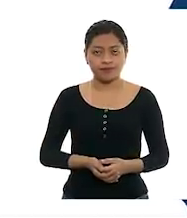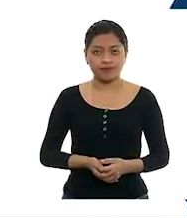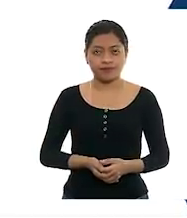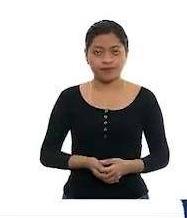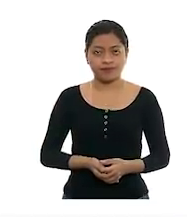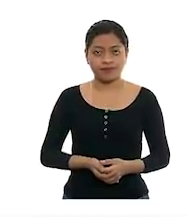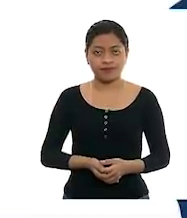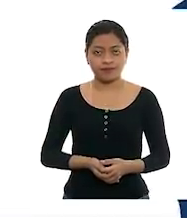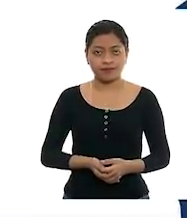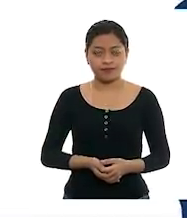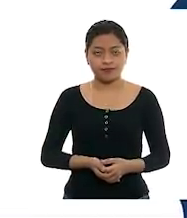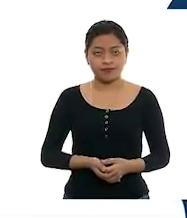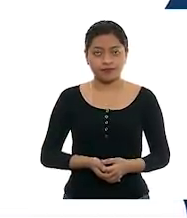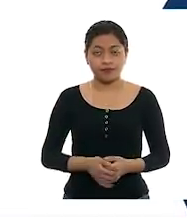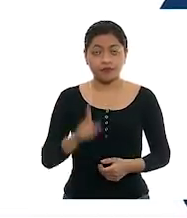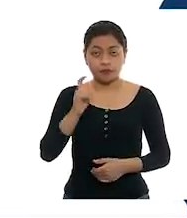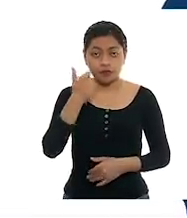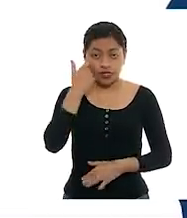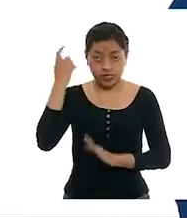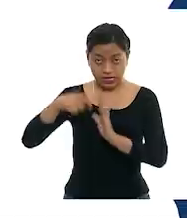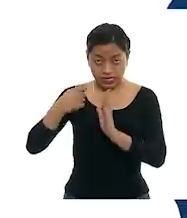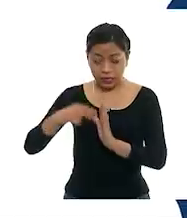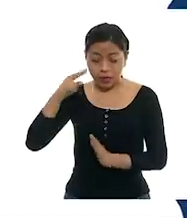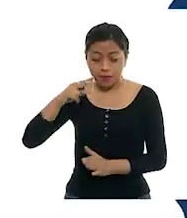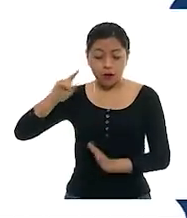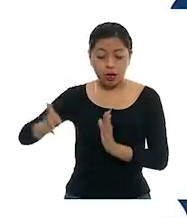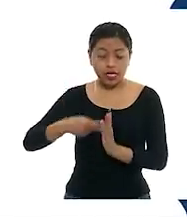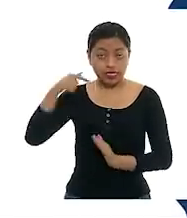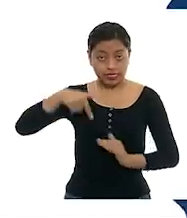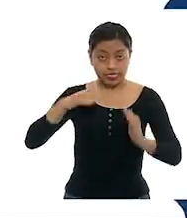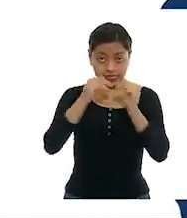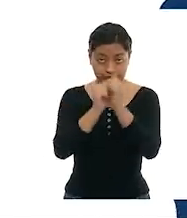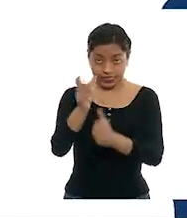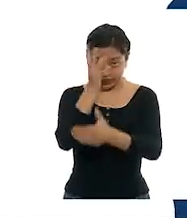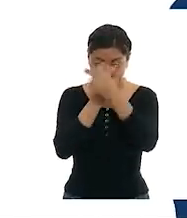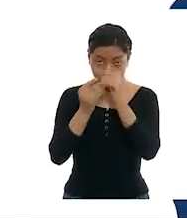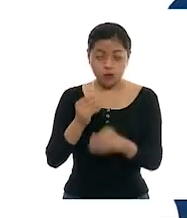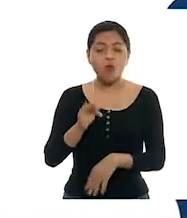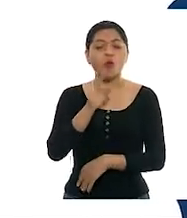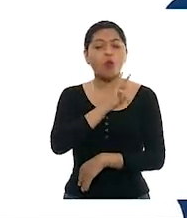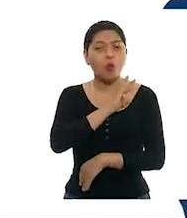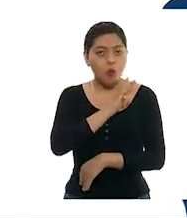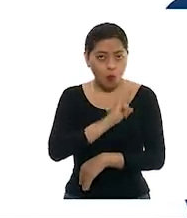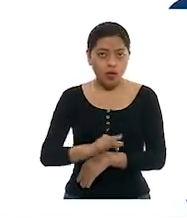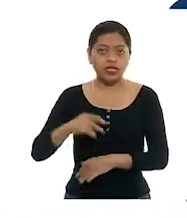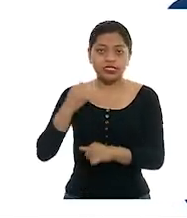conalitech.sep.gov.mx. Si quieres volver a ver los programas de Aprende en Casa, los puedes encontrar en la